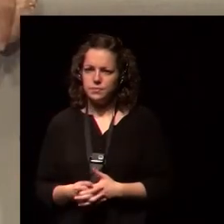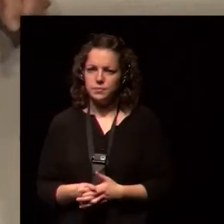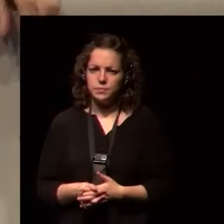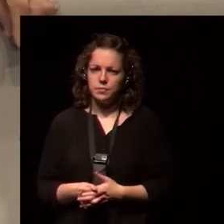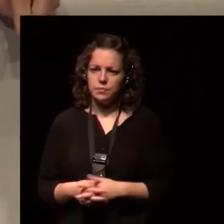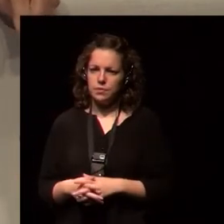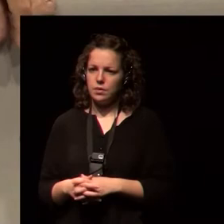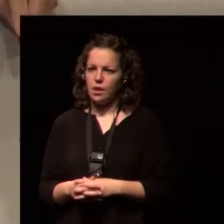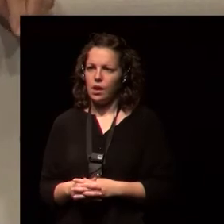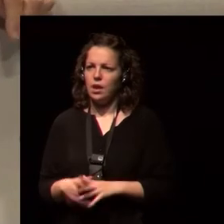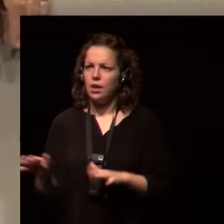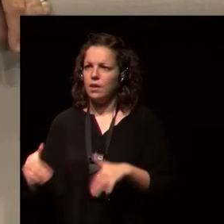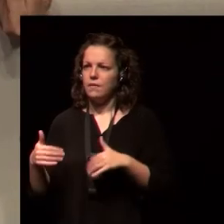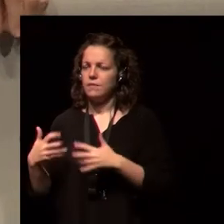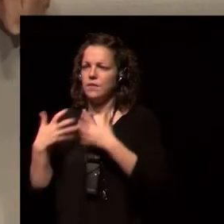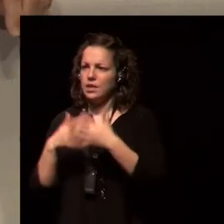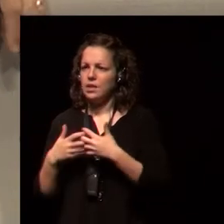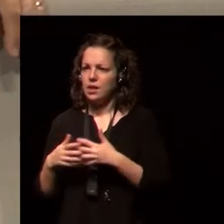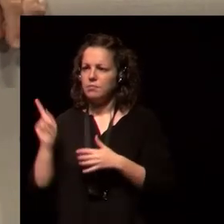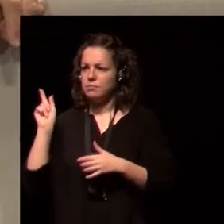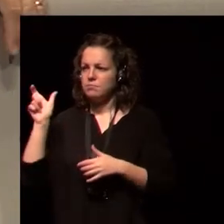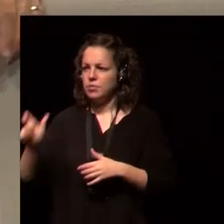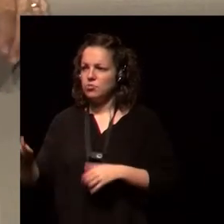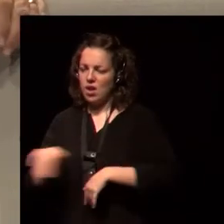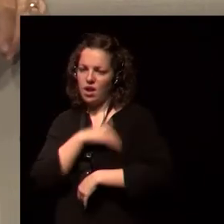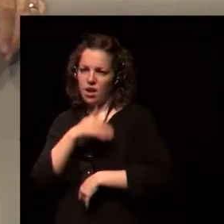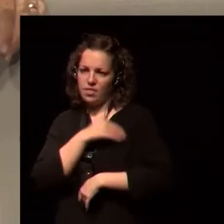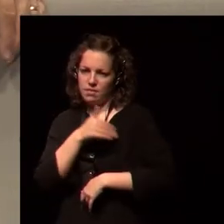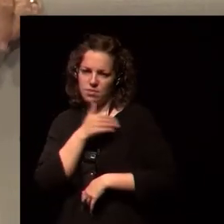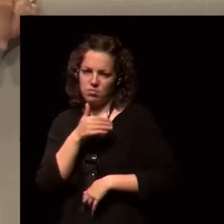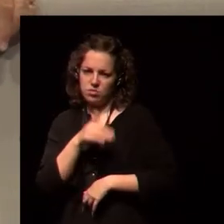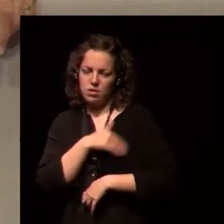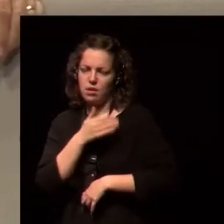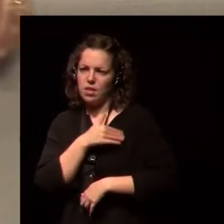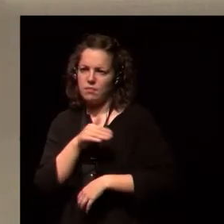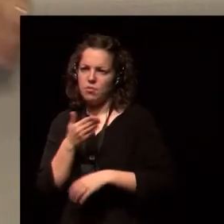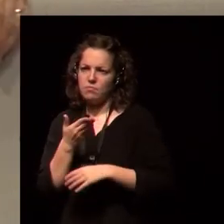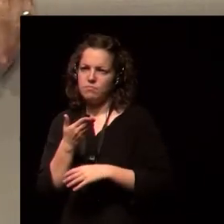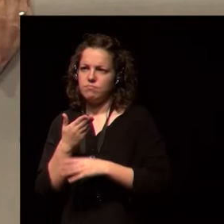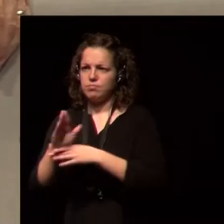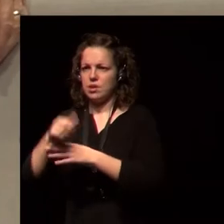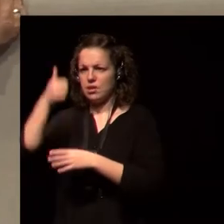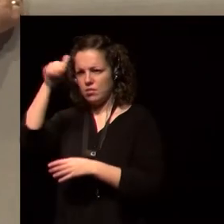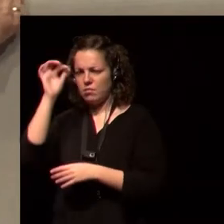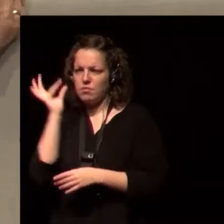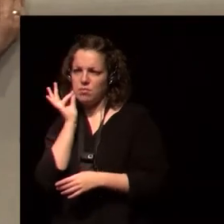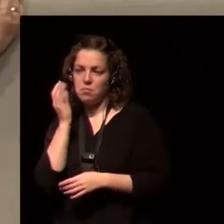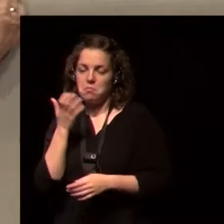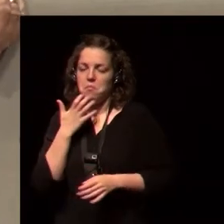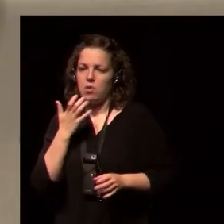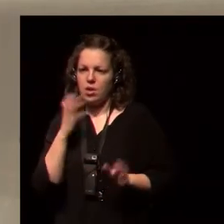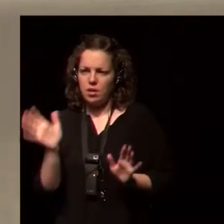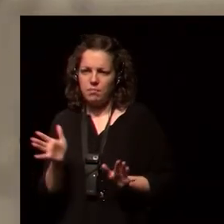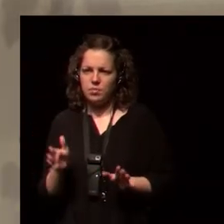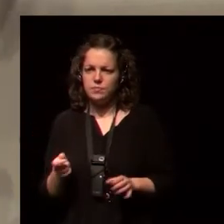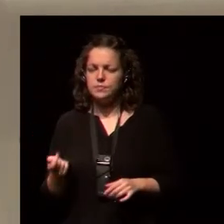con los eruditos, con los académicos que representan los estudios de género y poscoloniales, por ejemplo, y